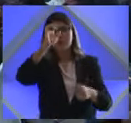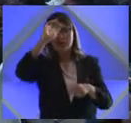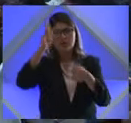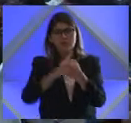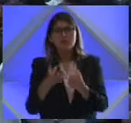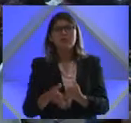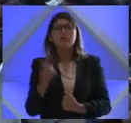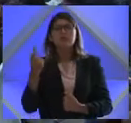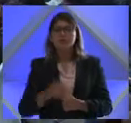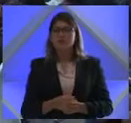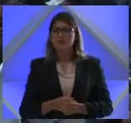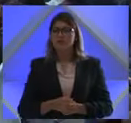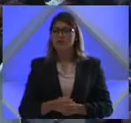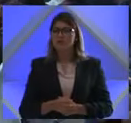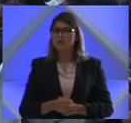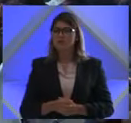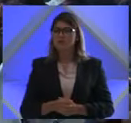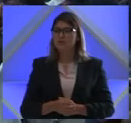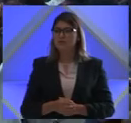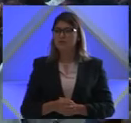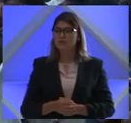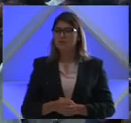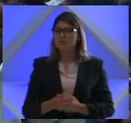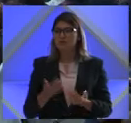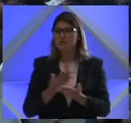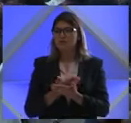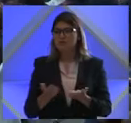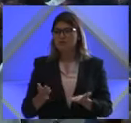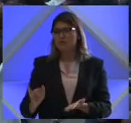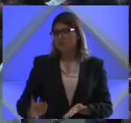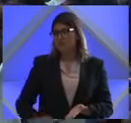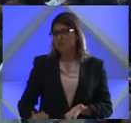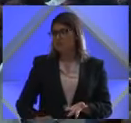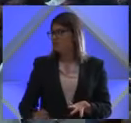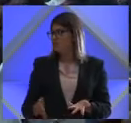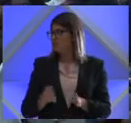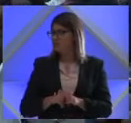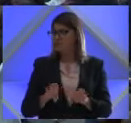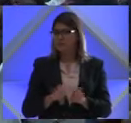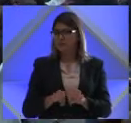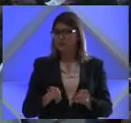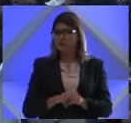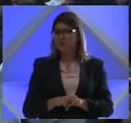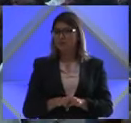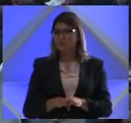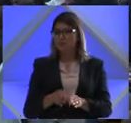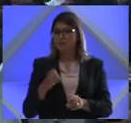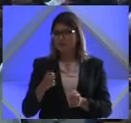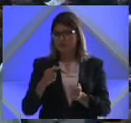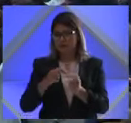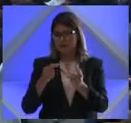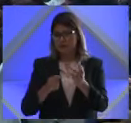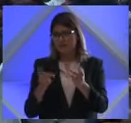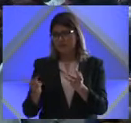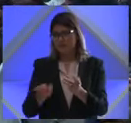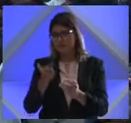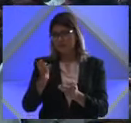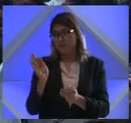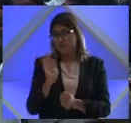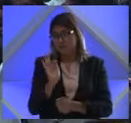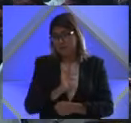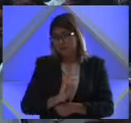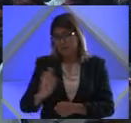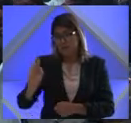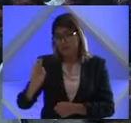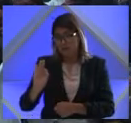no te el sat cree ahora ahora son texas este esas preguntas señorita tengo otra si se puede